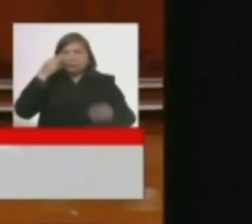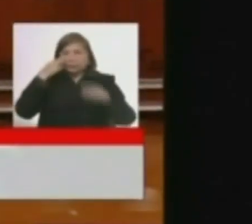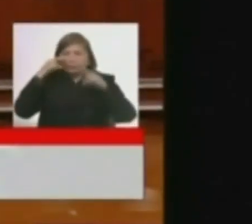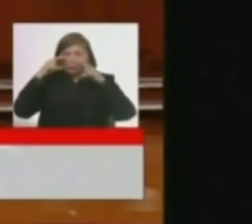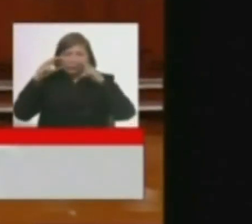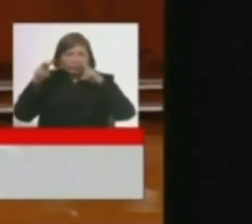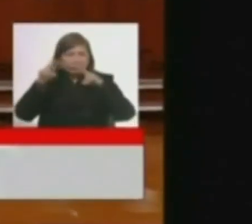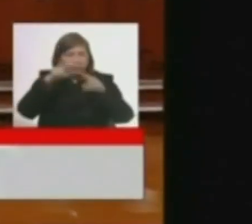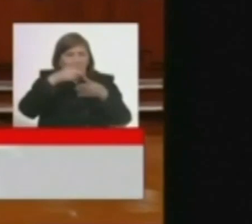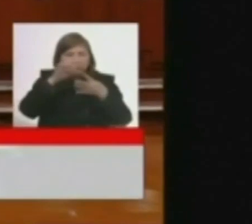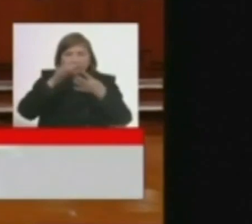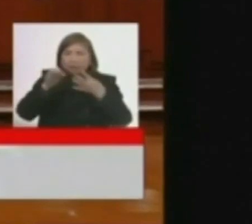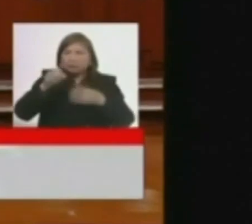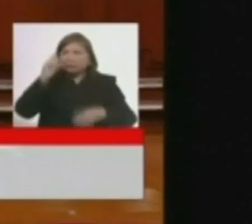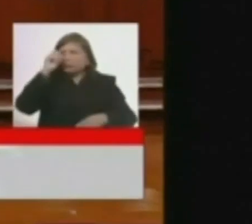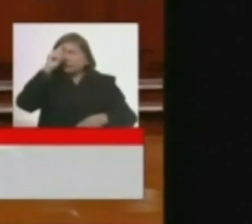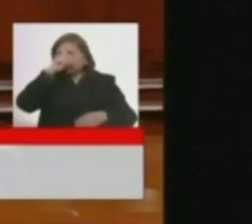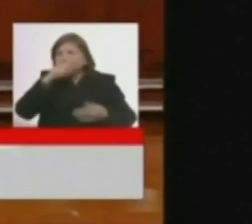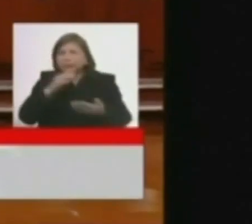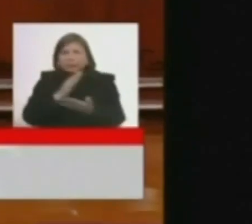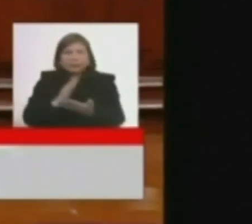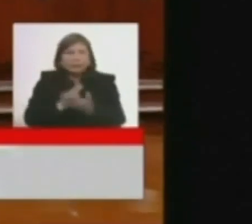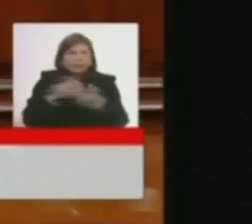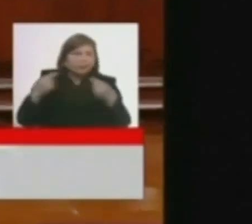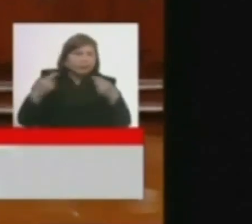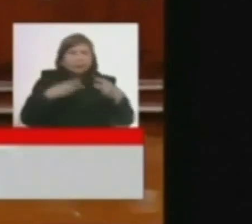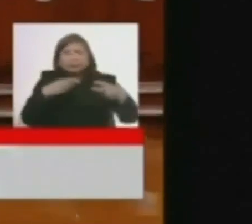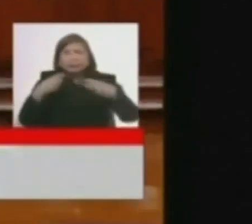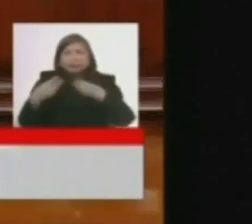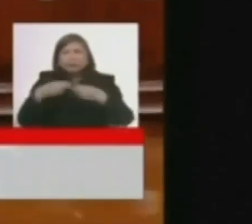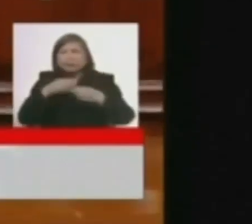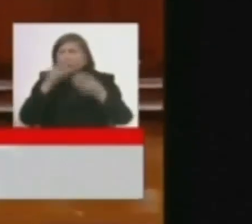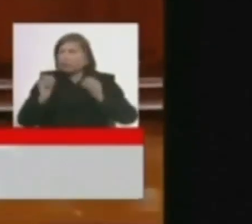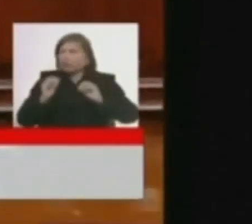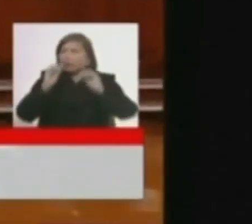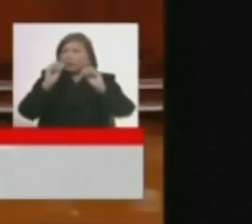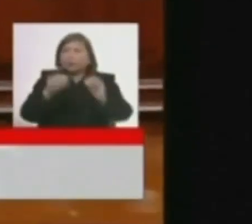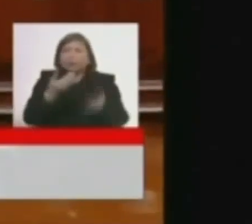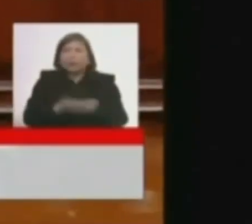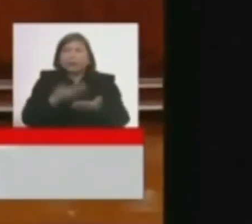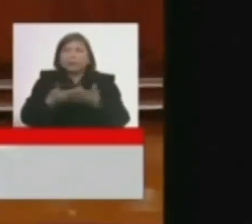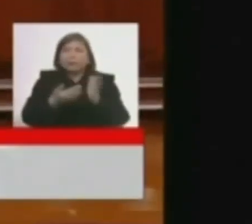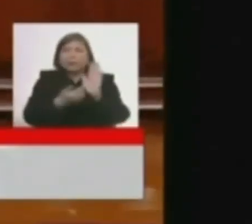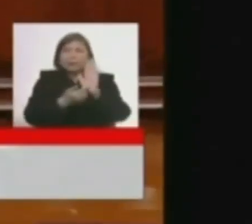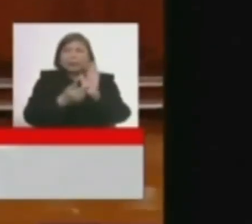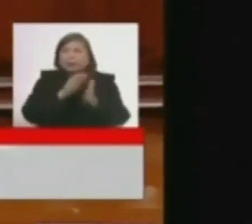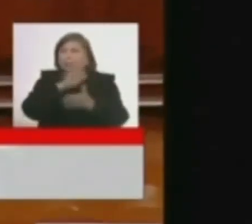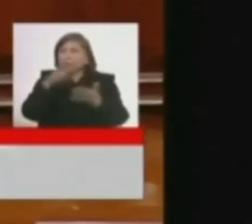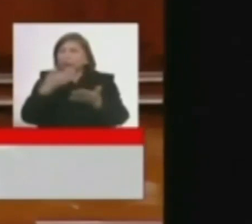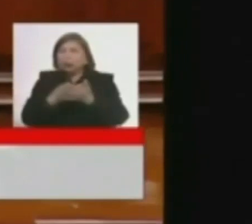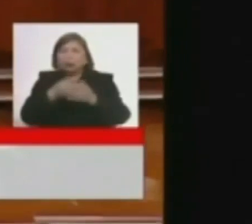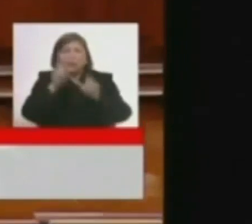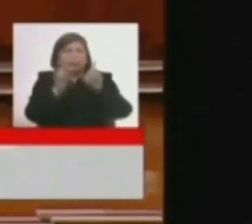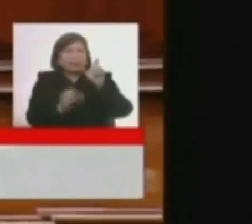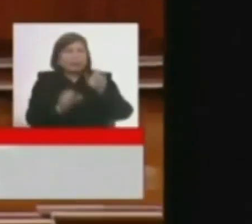mensaje como presidenta en el Congreso de Perú. Que nos pone a prueba a todos los